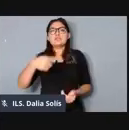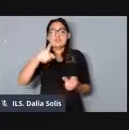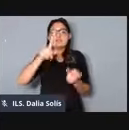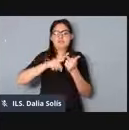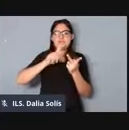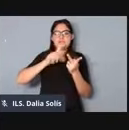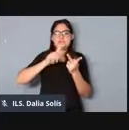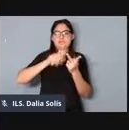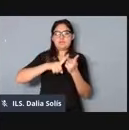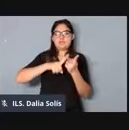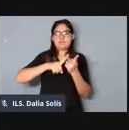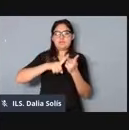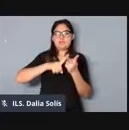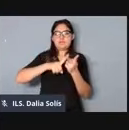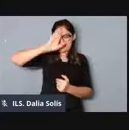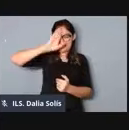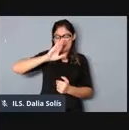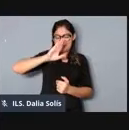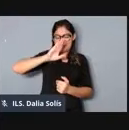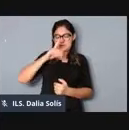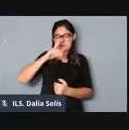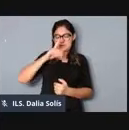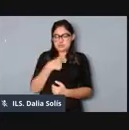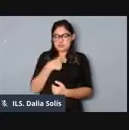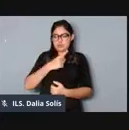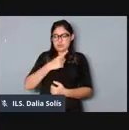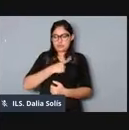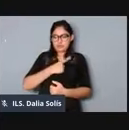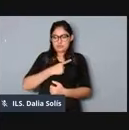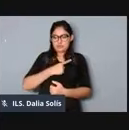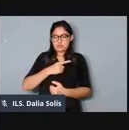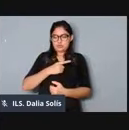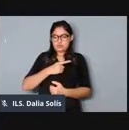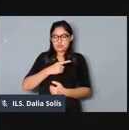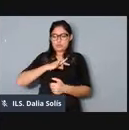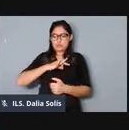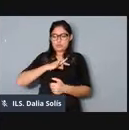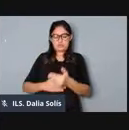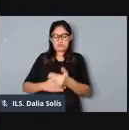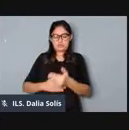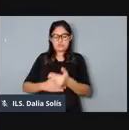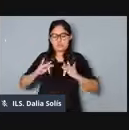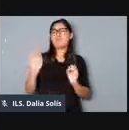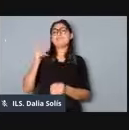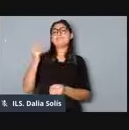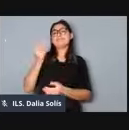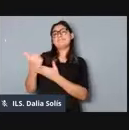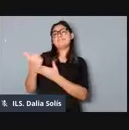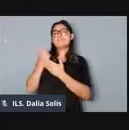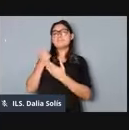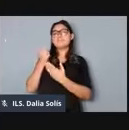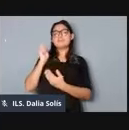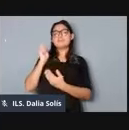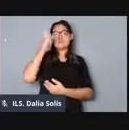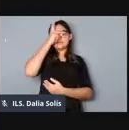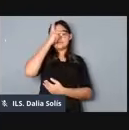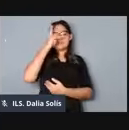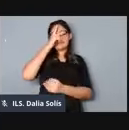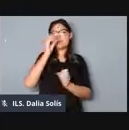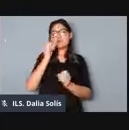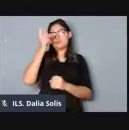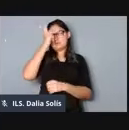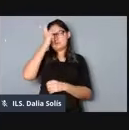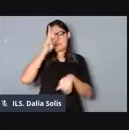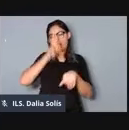o tengo que pedir ayuda a un terapeuta, a una terapeuta, ¿no? A una persona especializada. Y la tercera